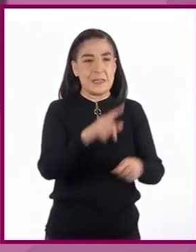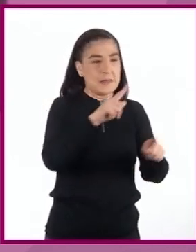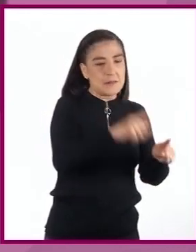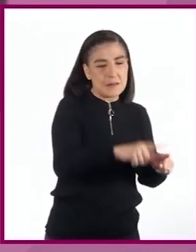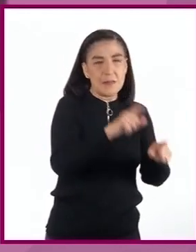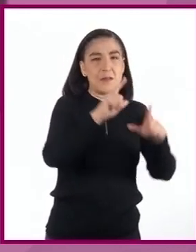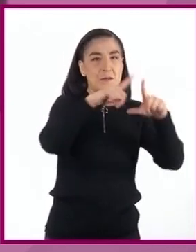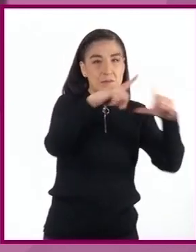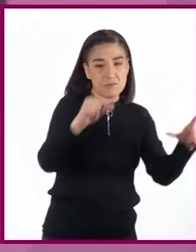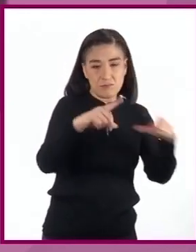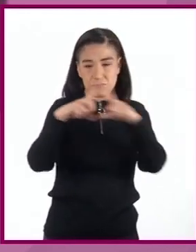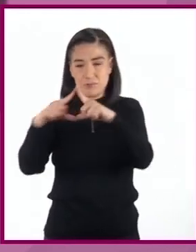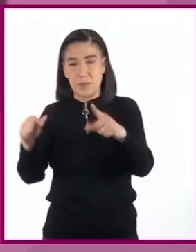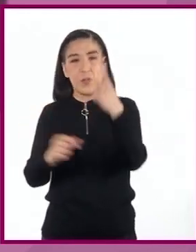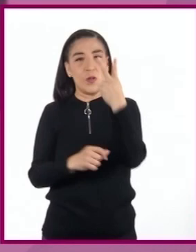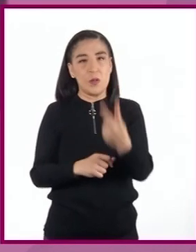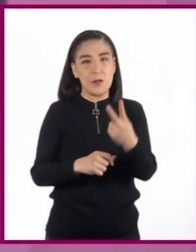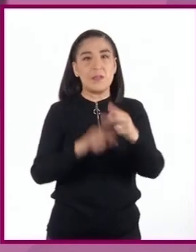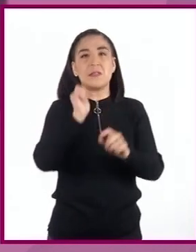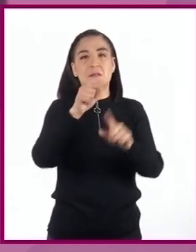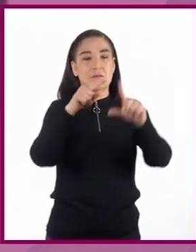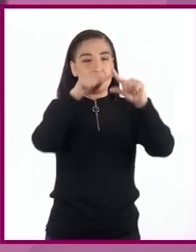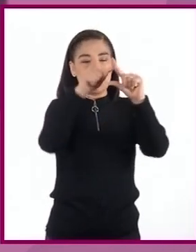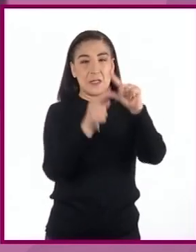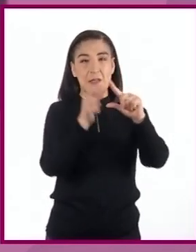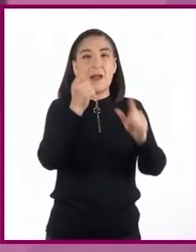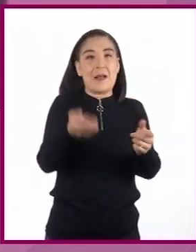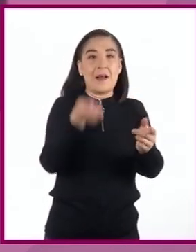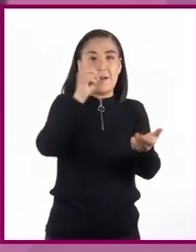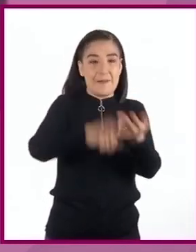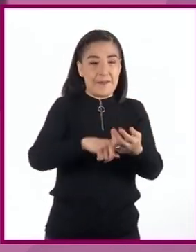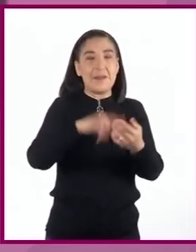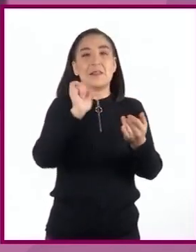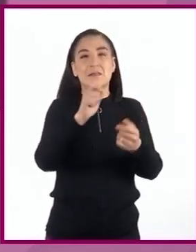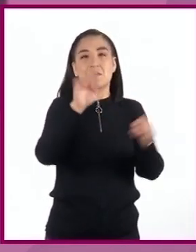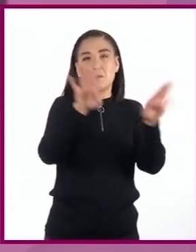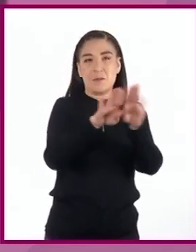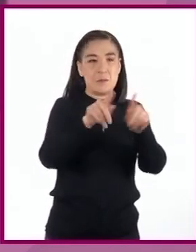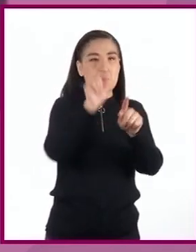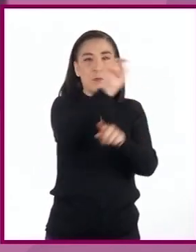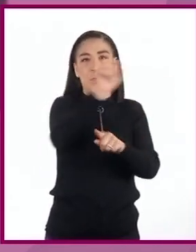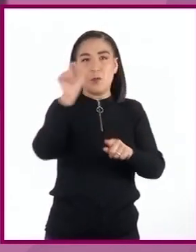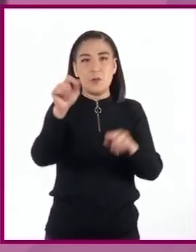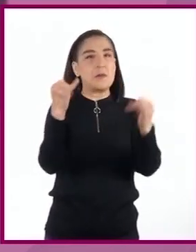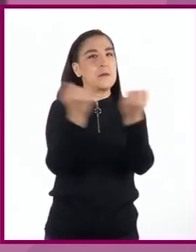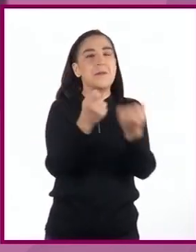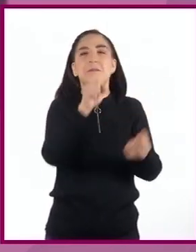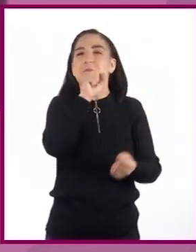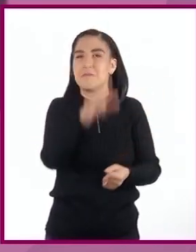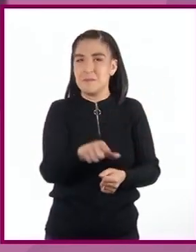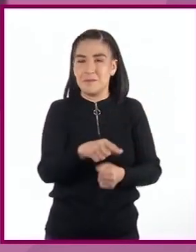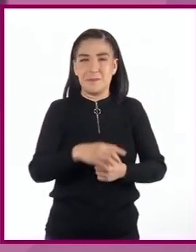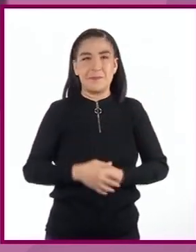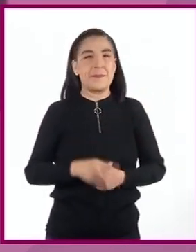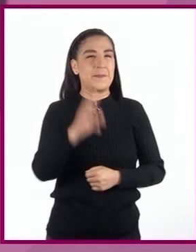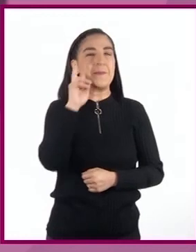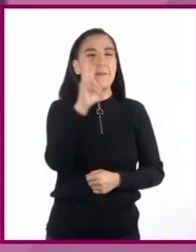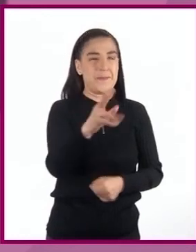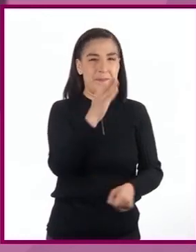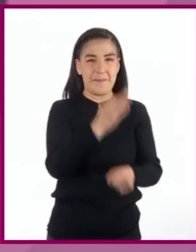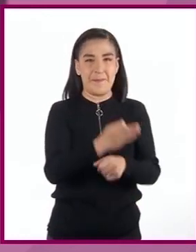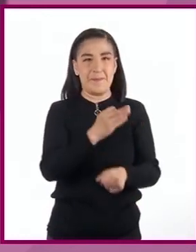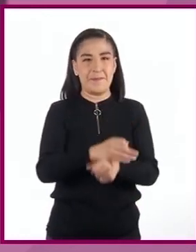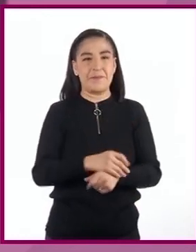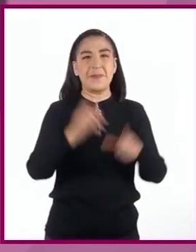triángulos, los ángulos correspondientes y el lado comprendido entre ellos tienen la misma medida, verificamos que estos